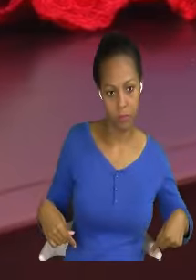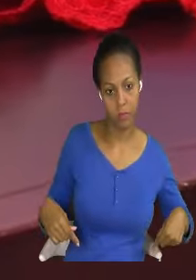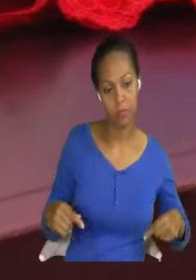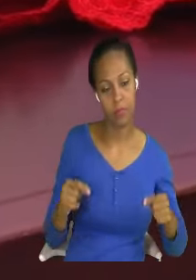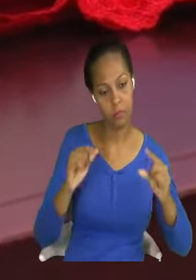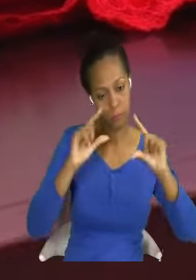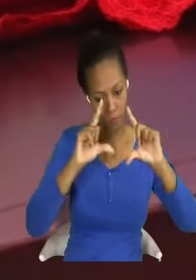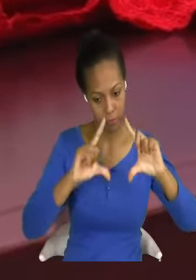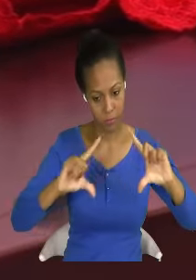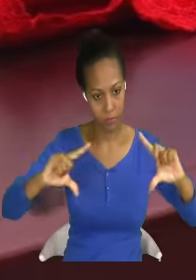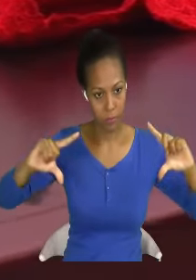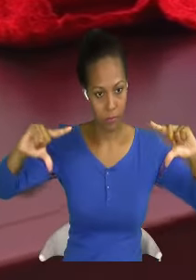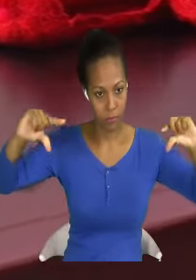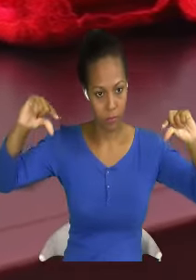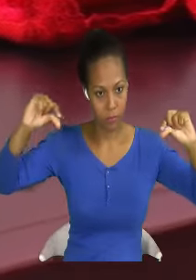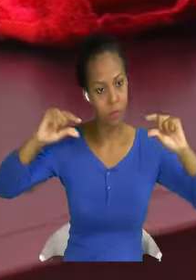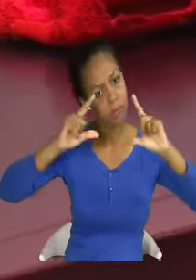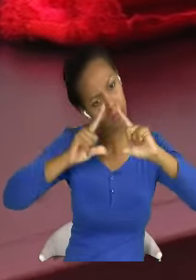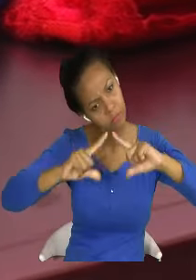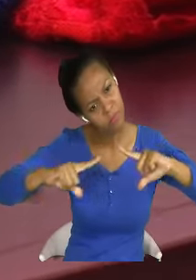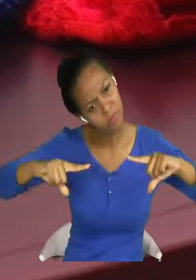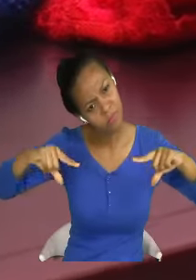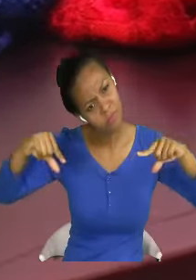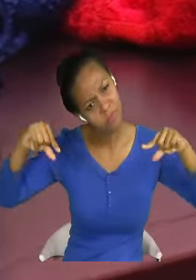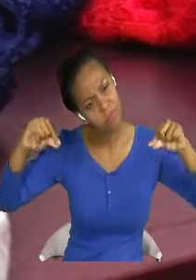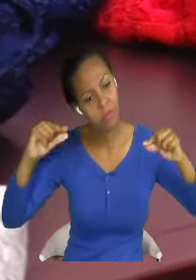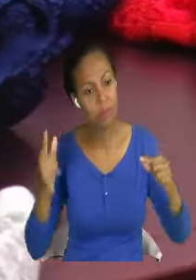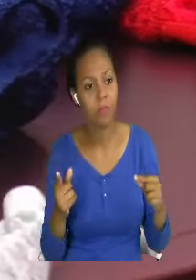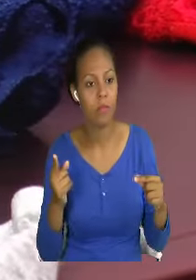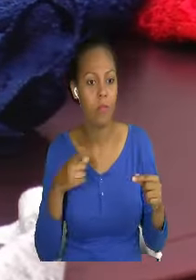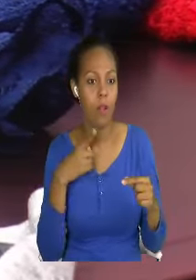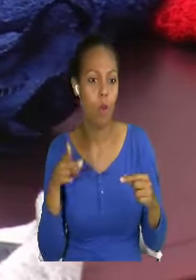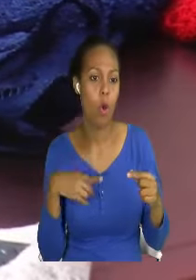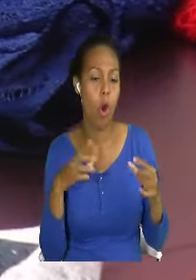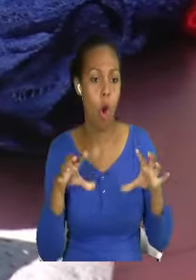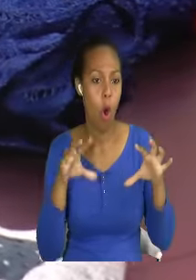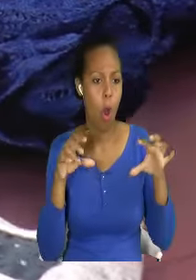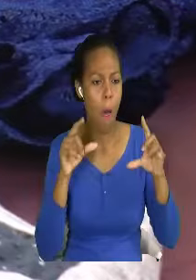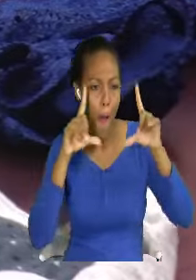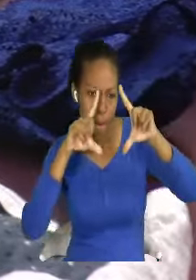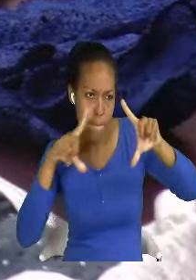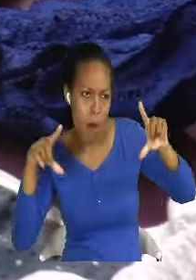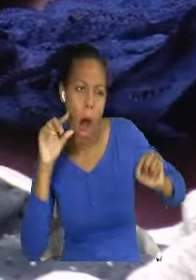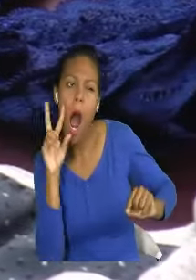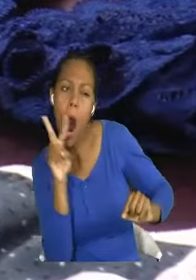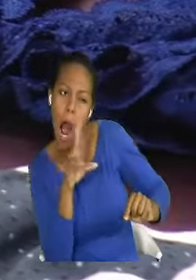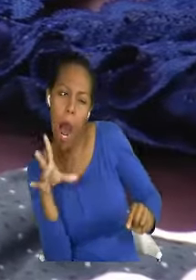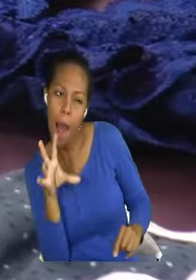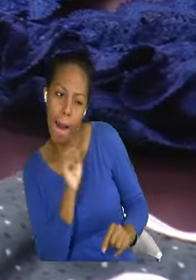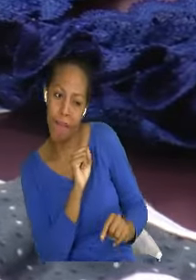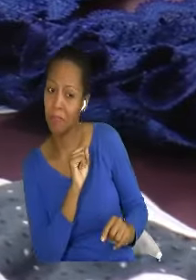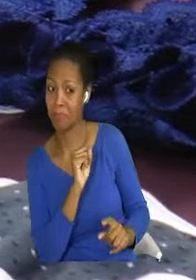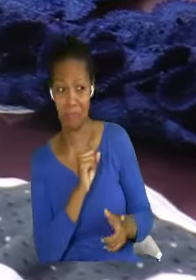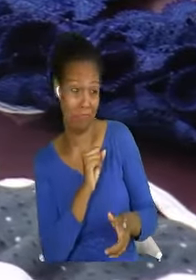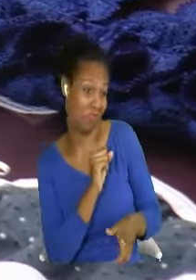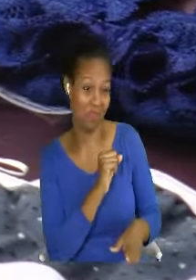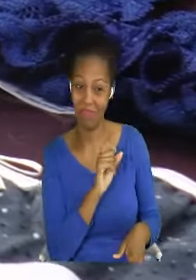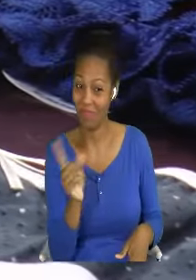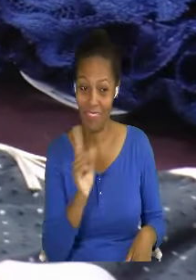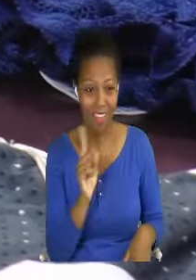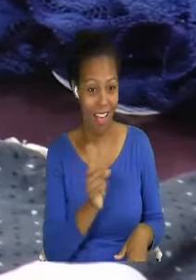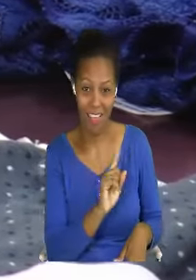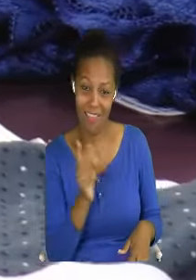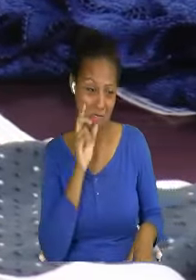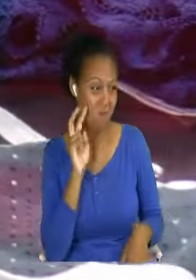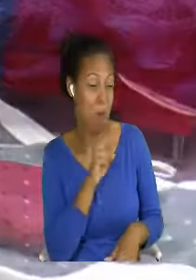tienen de diferentes a otros. Nuestros cacheteros no se marcan en la parte de la cola. Te lo puedes colocar con cualquier prenda y no se te va a marcar.